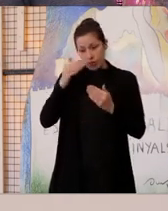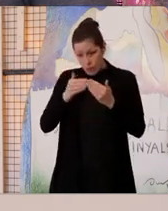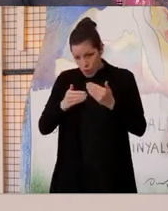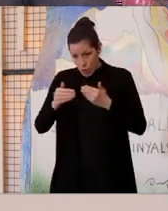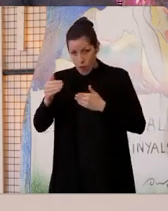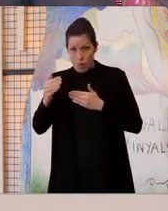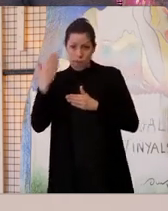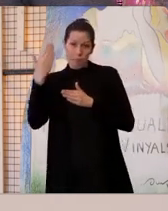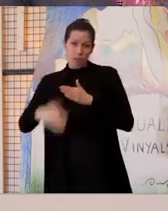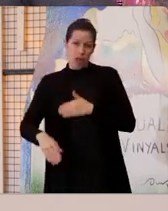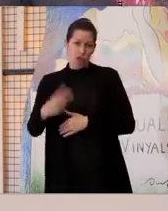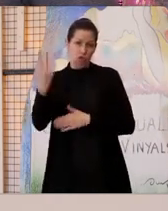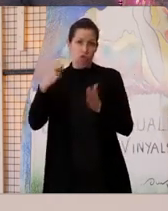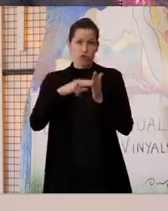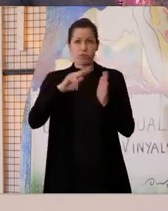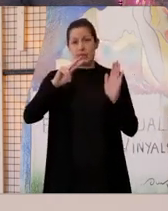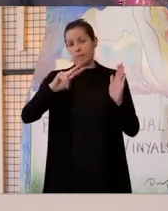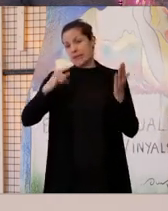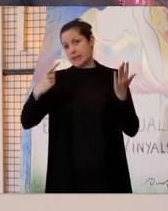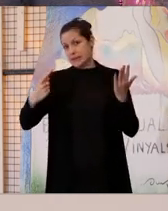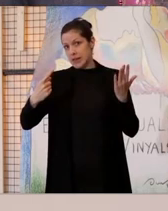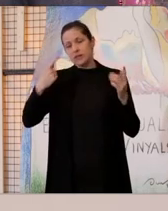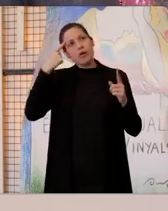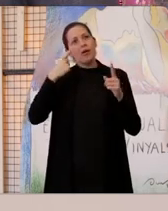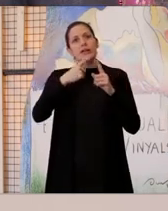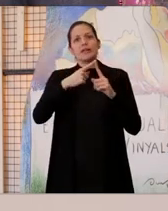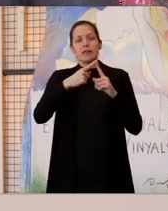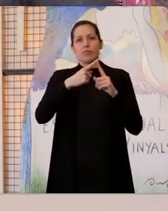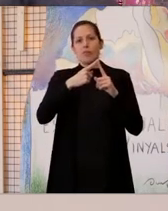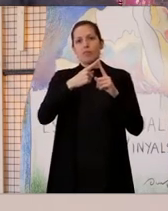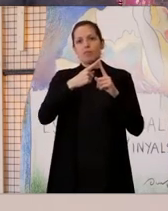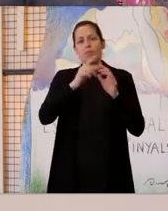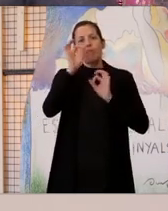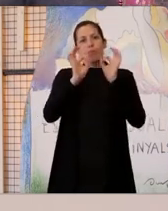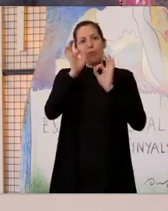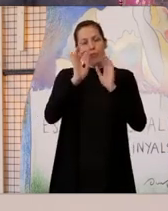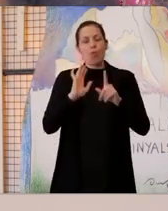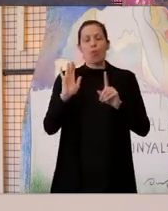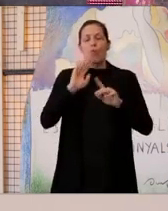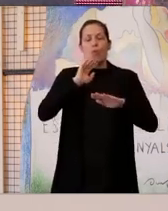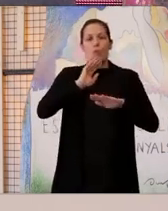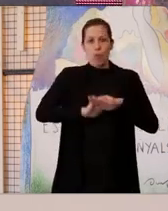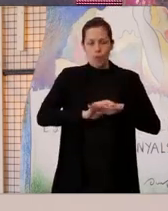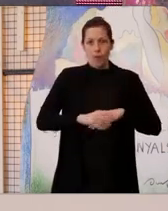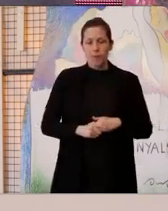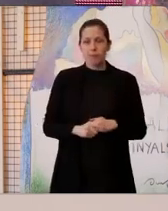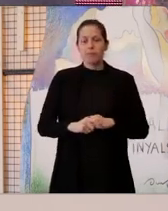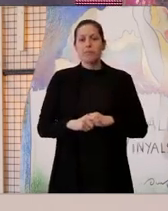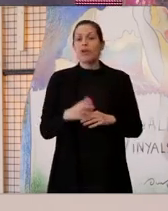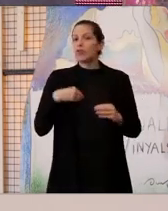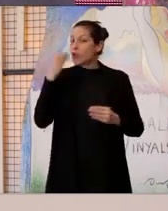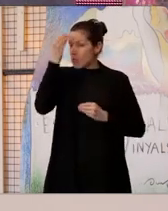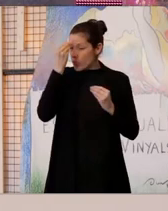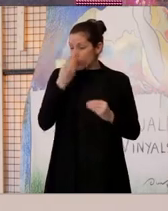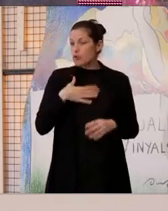aquí se podría aplicar normalmente las leyes tienden a cumplirla pero se podría aplicar una medida que